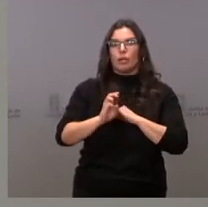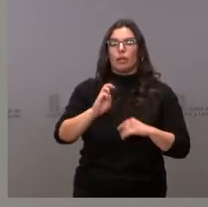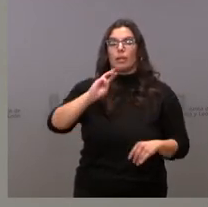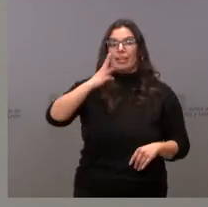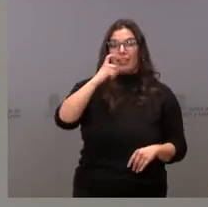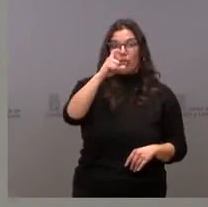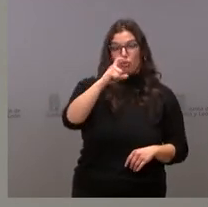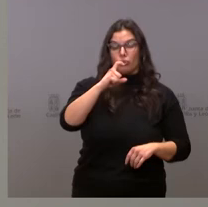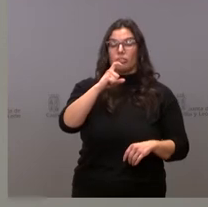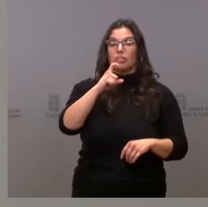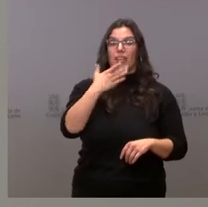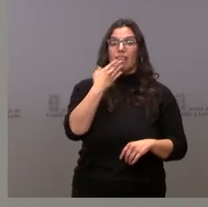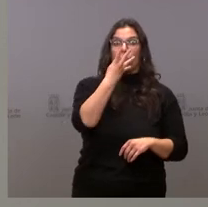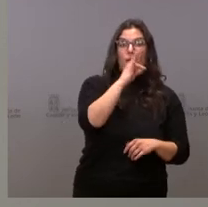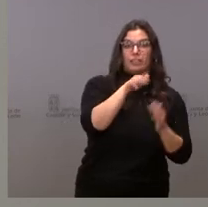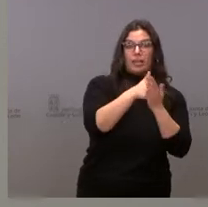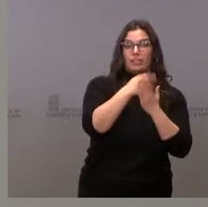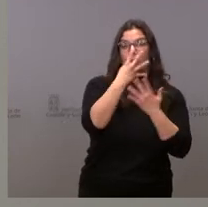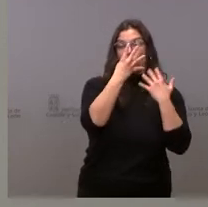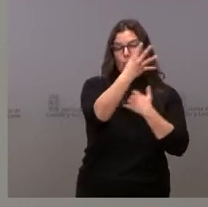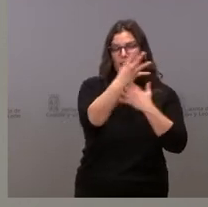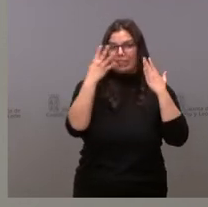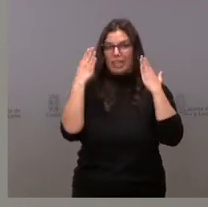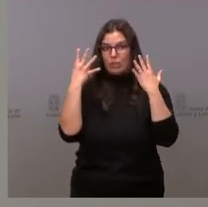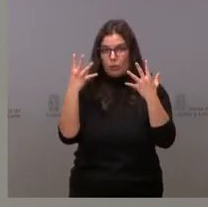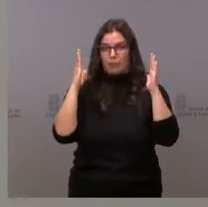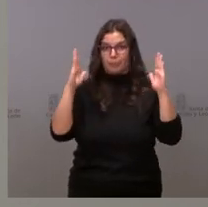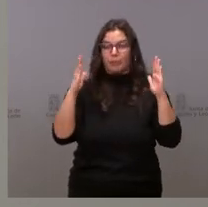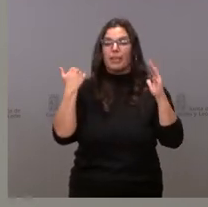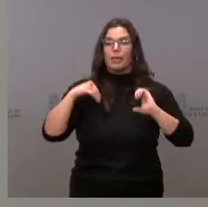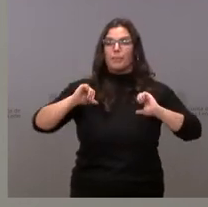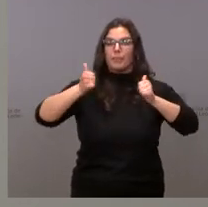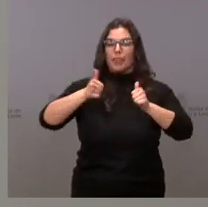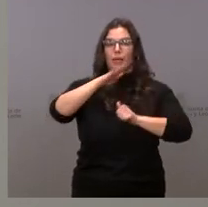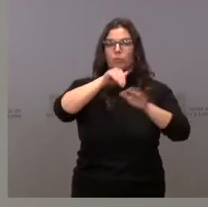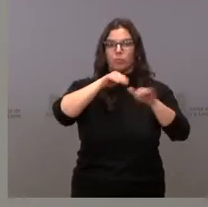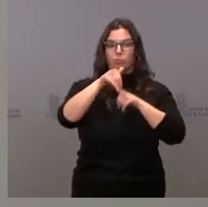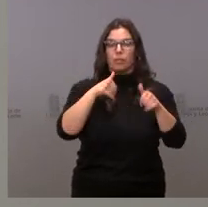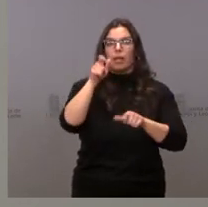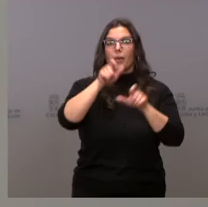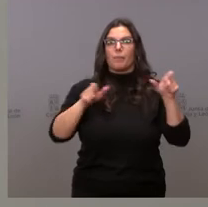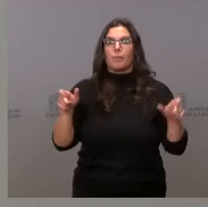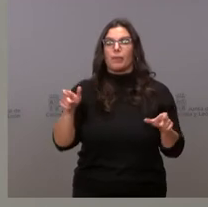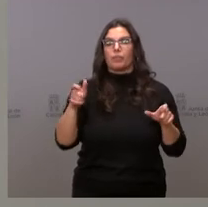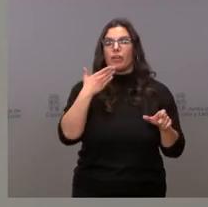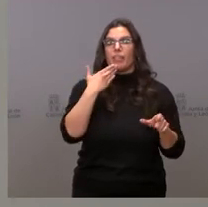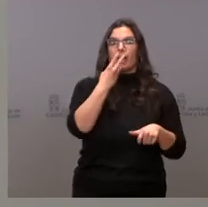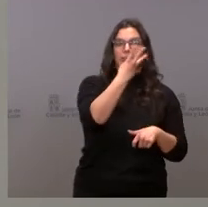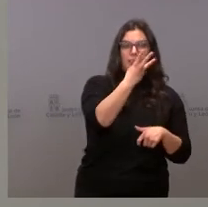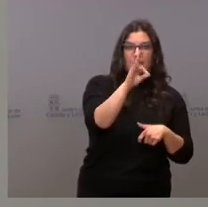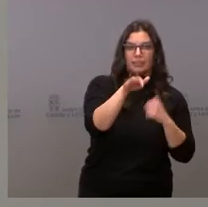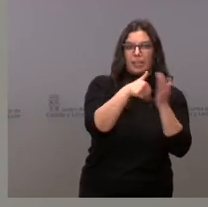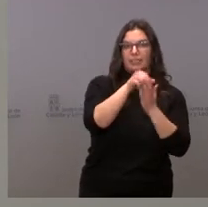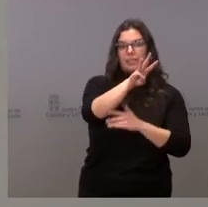en la población entre 40 y 49 años y empezamos ya el llamamiento a la década de los 30 entre 30 y 39 años